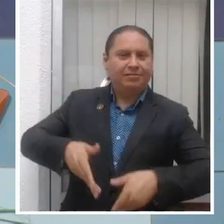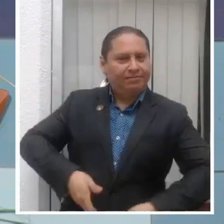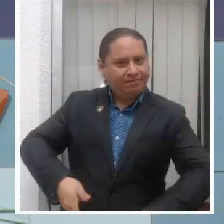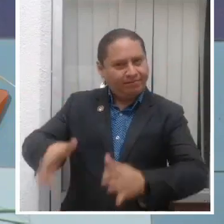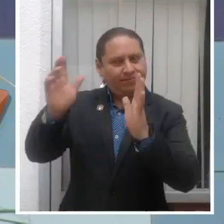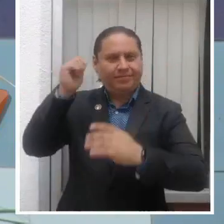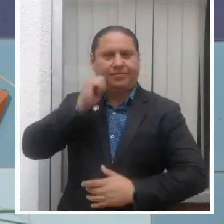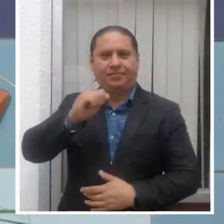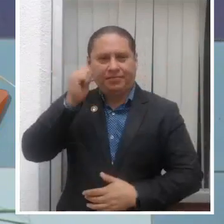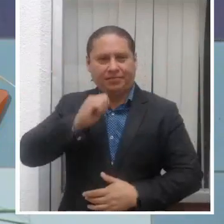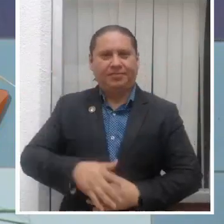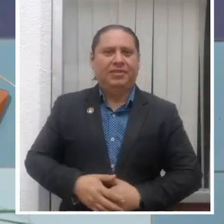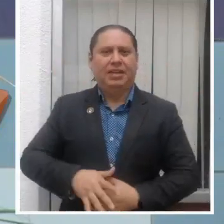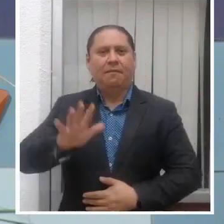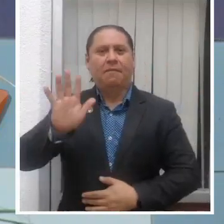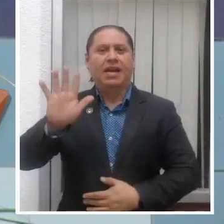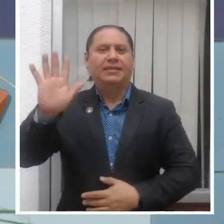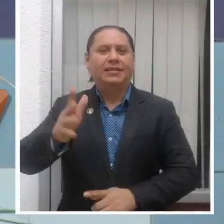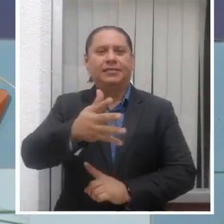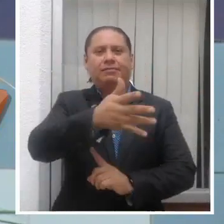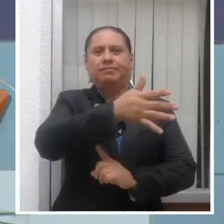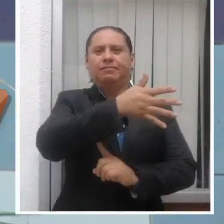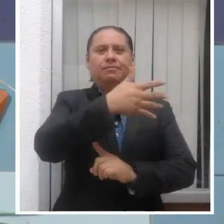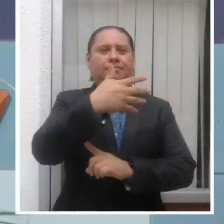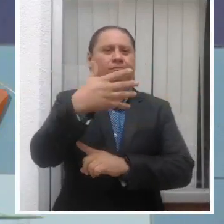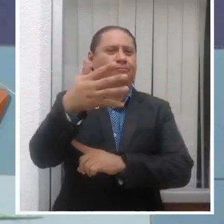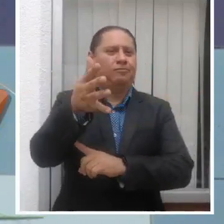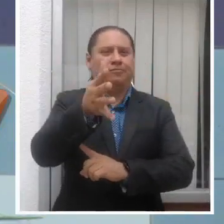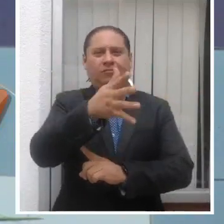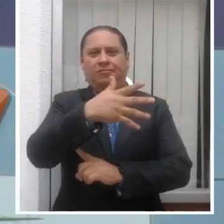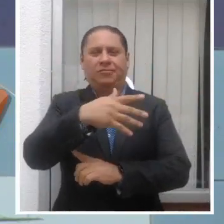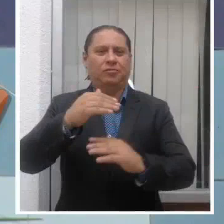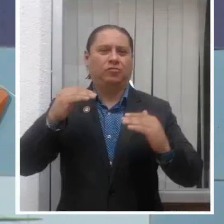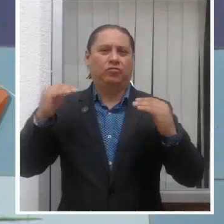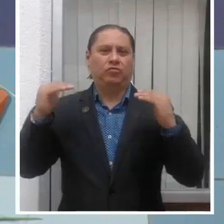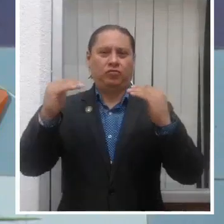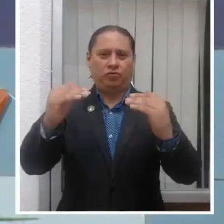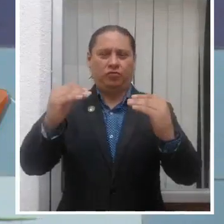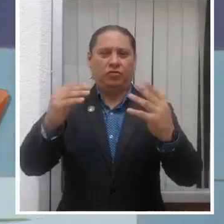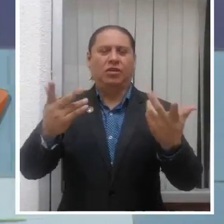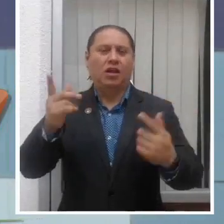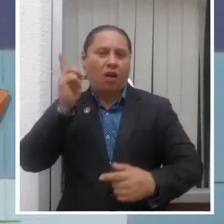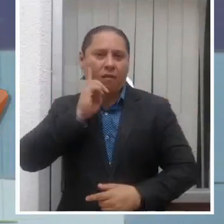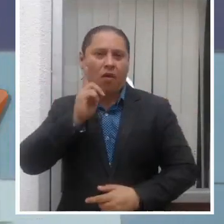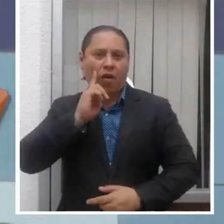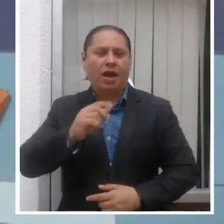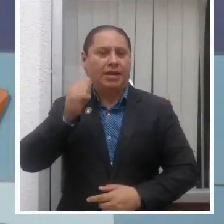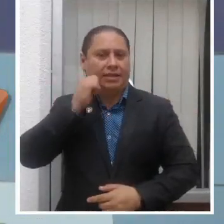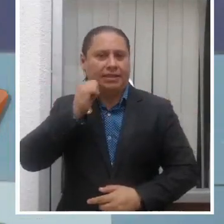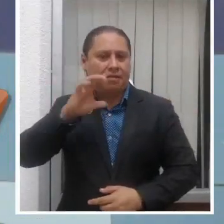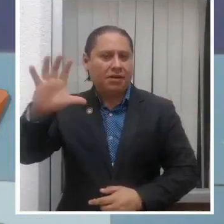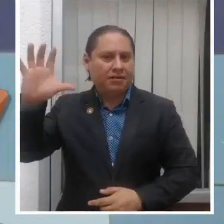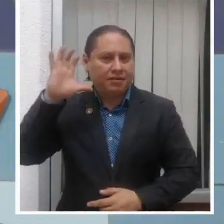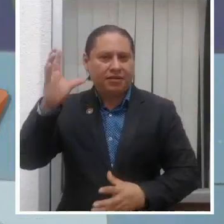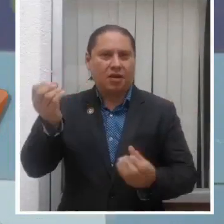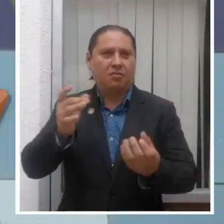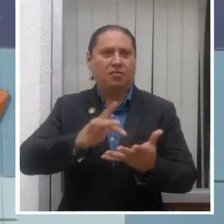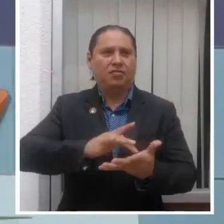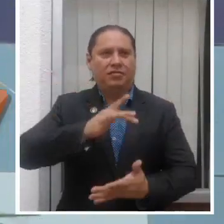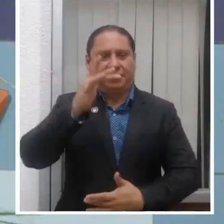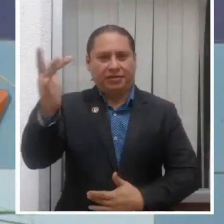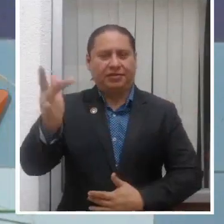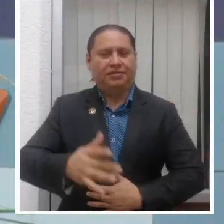y por llevar la bandera para nosotras las mujeres, que no podemos tener la voz y no seamos escuchadas. Muchas